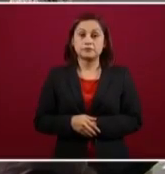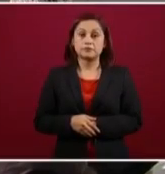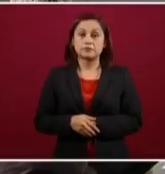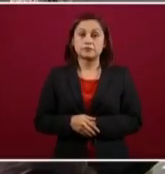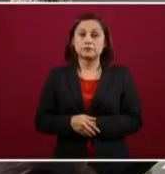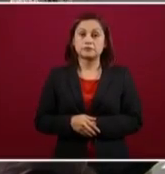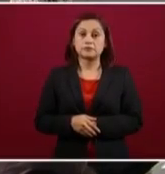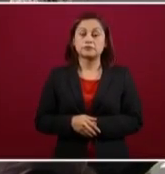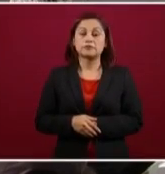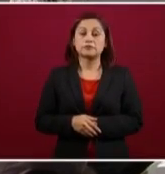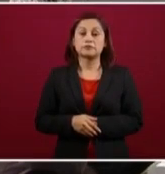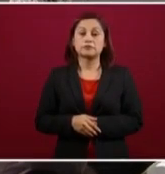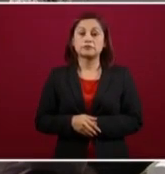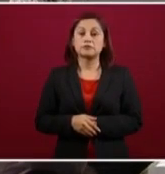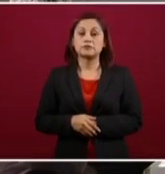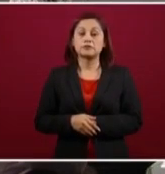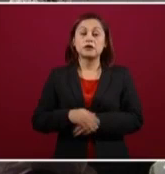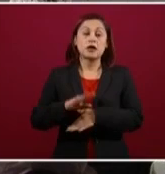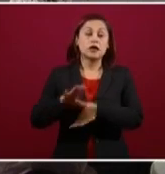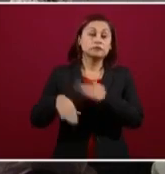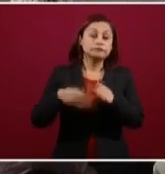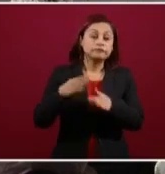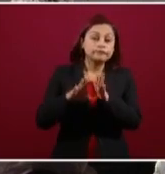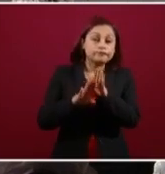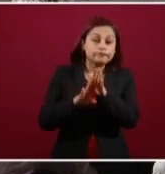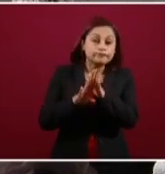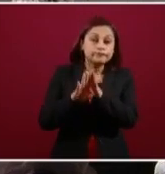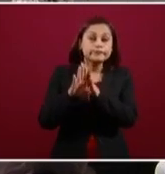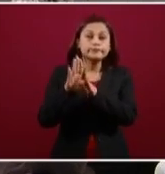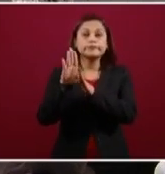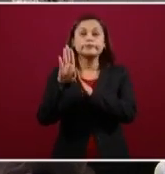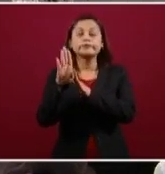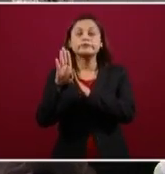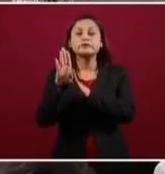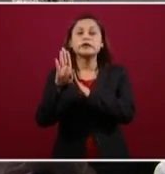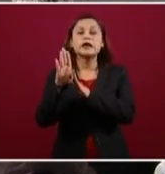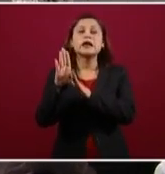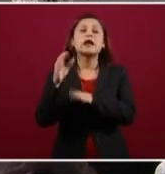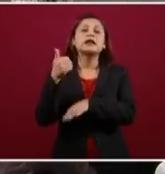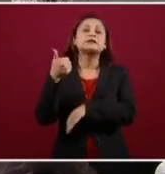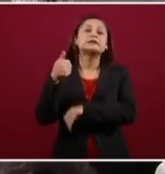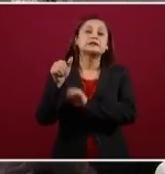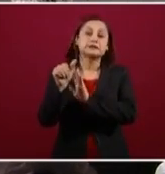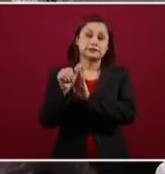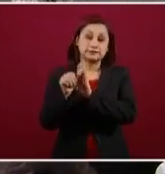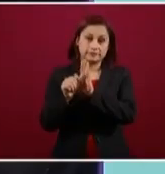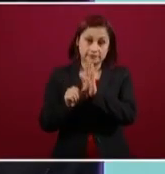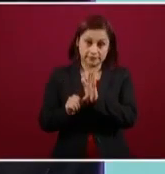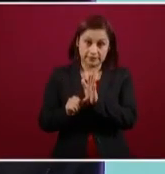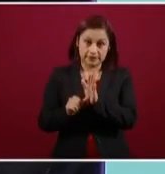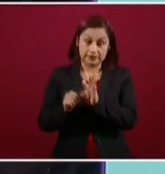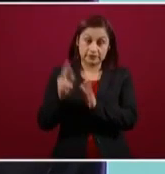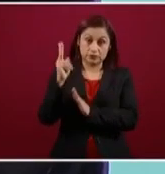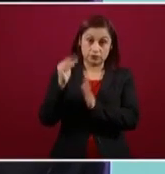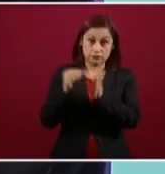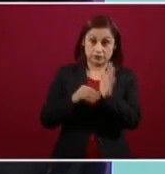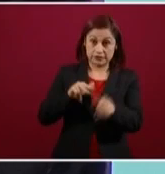crecimiento de el segundo trimestre del año